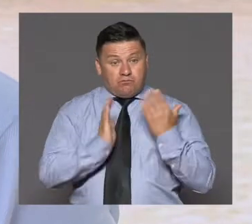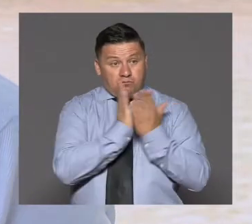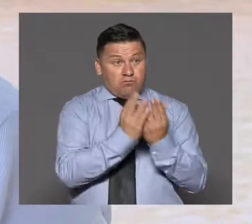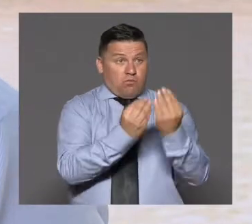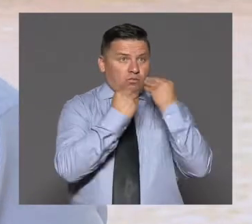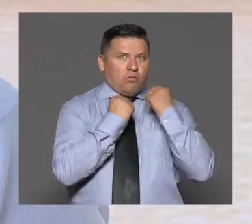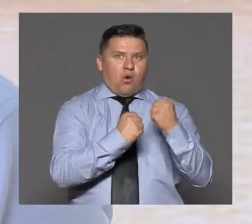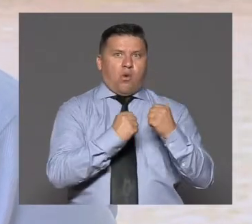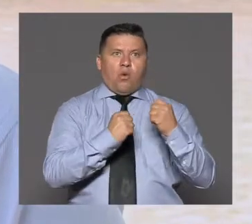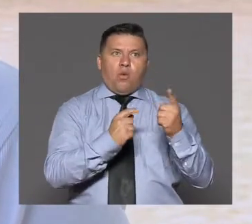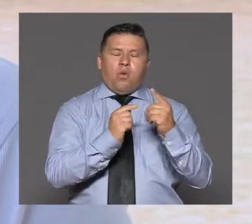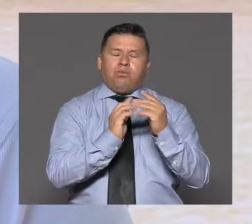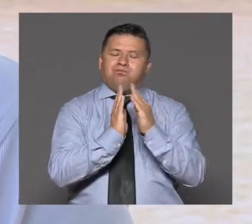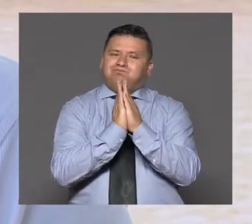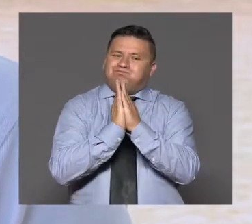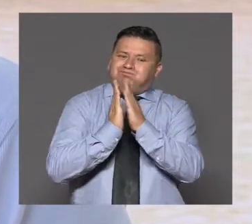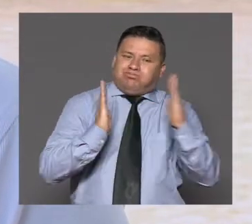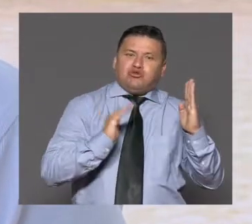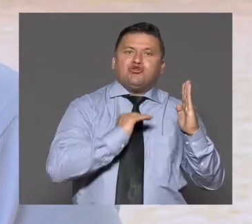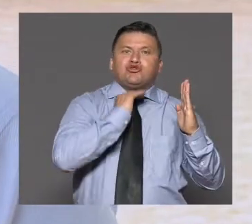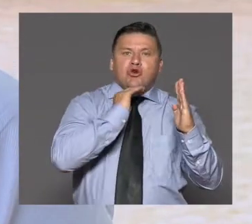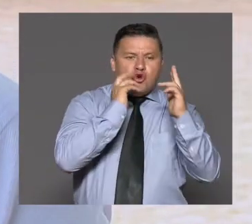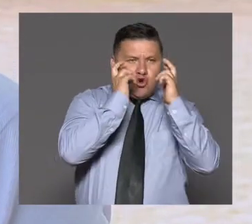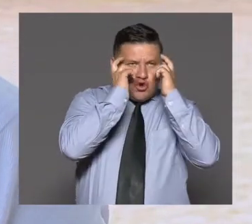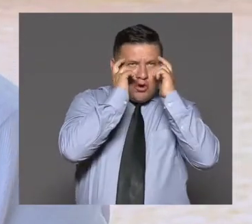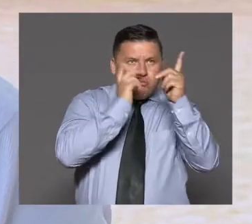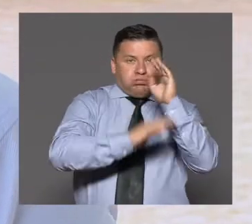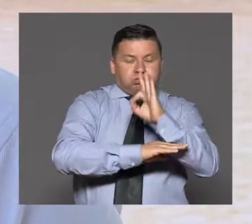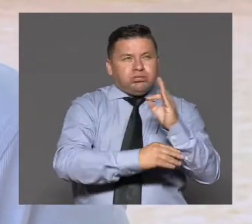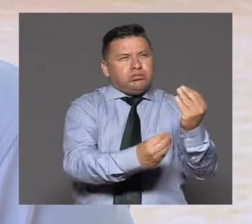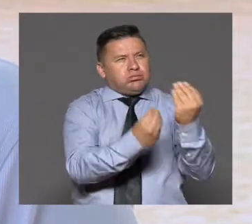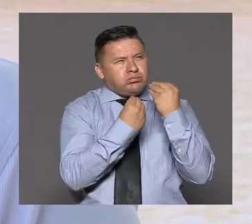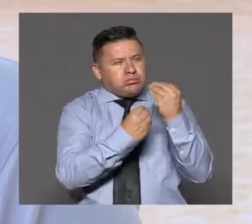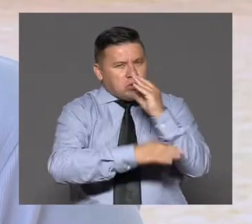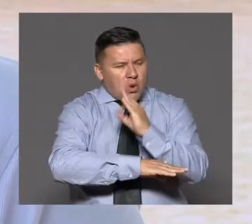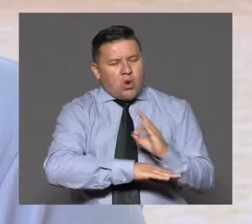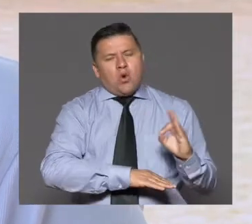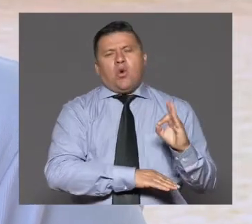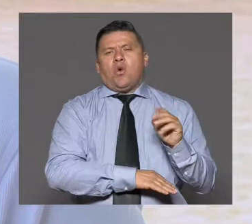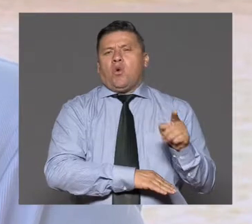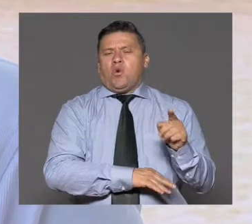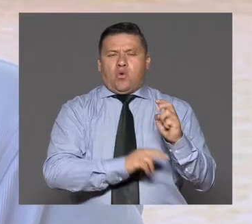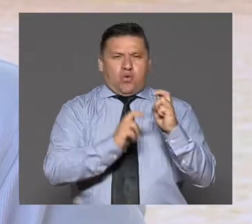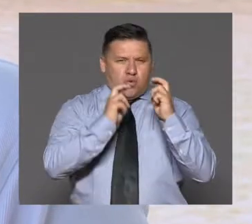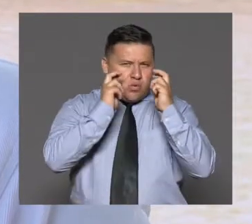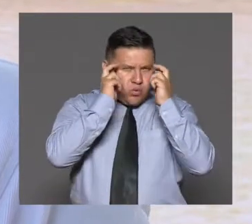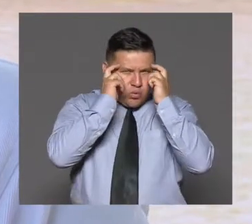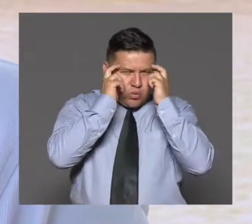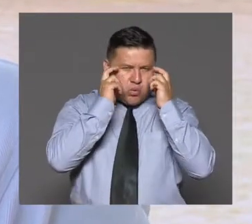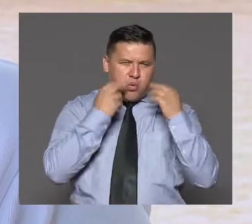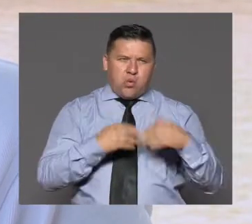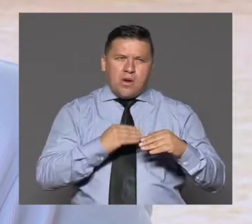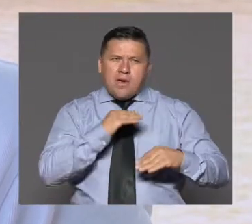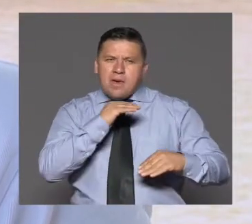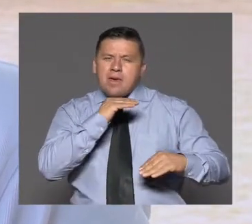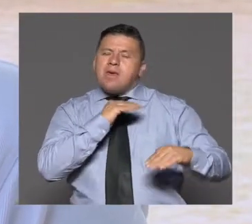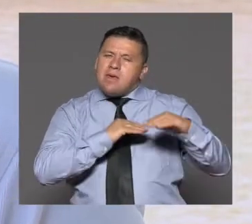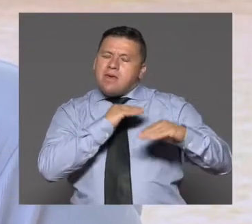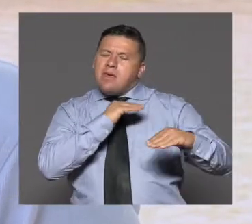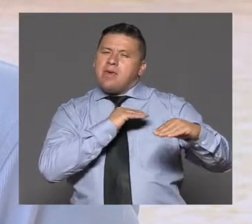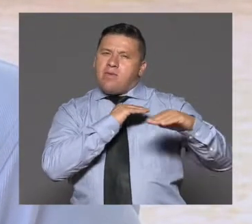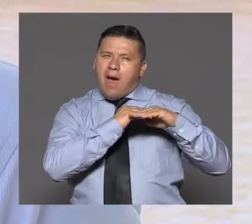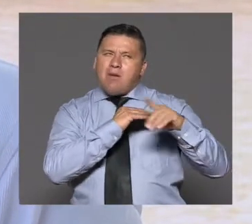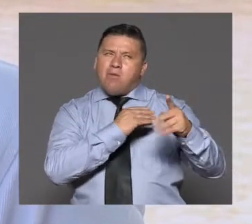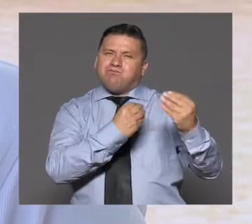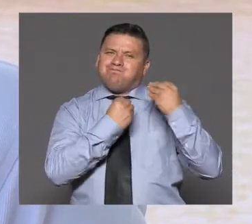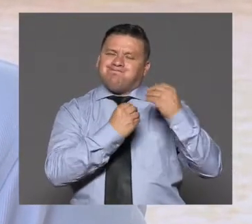académico es sumamente amplio. El conocimiento que se nos imparte en la ESAP es un conocimiento equitativo, es